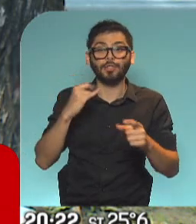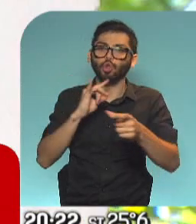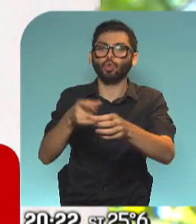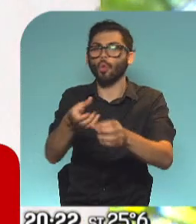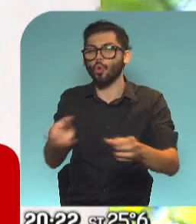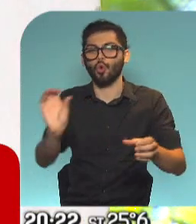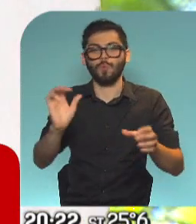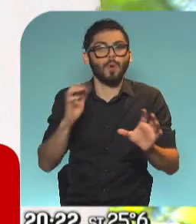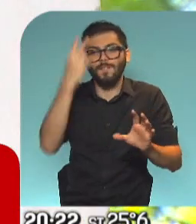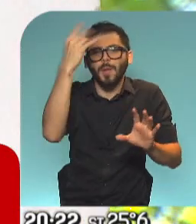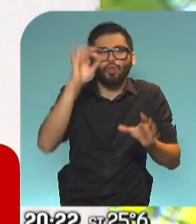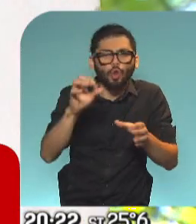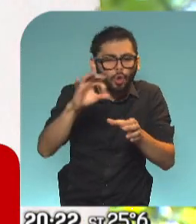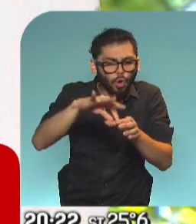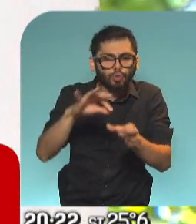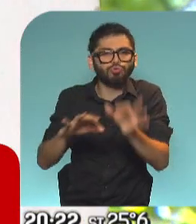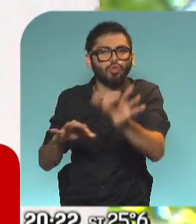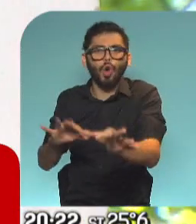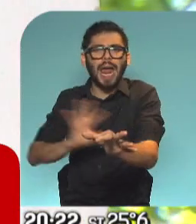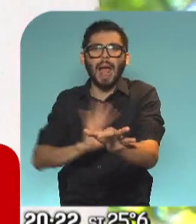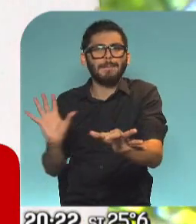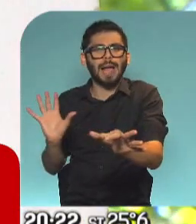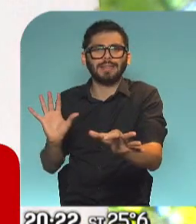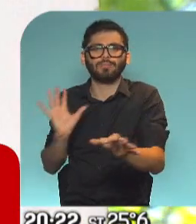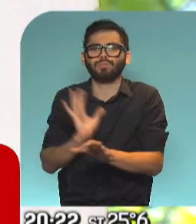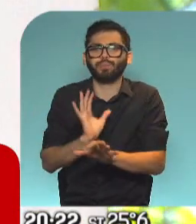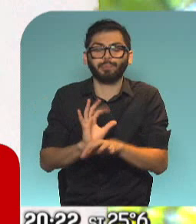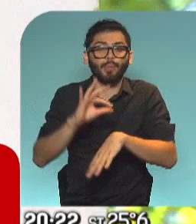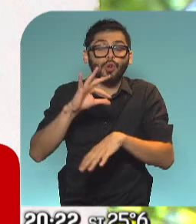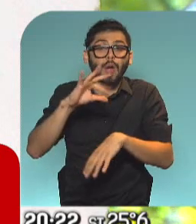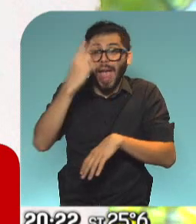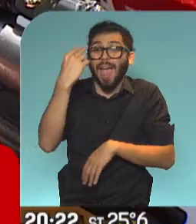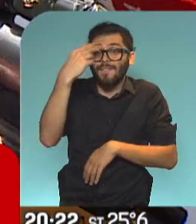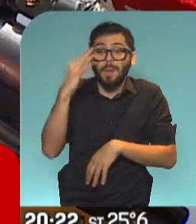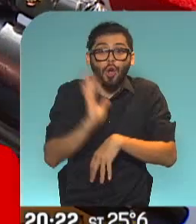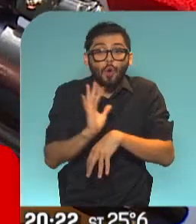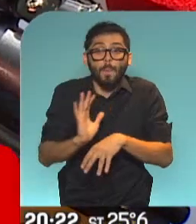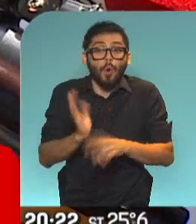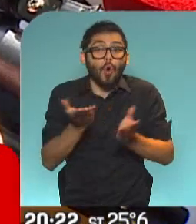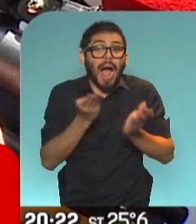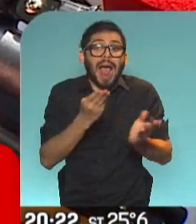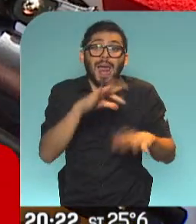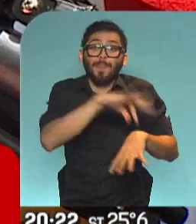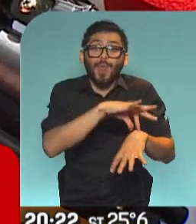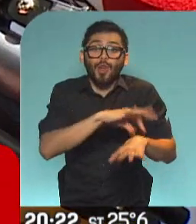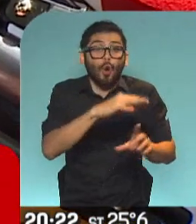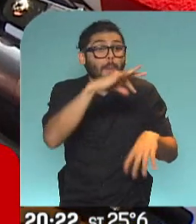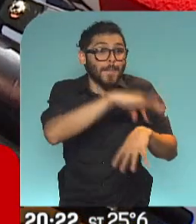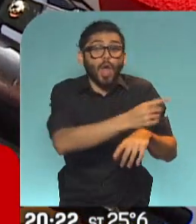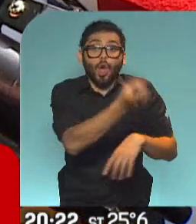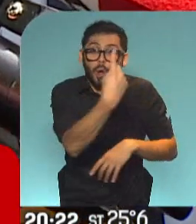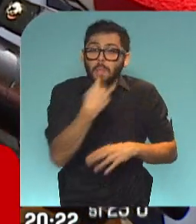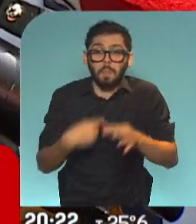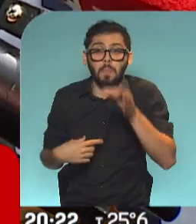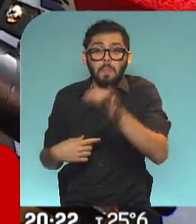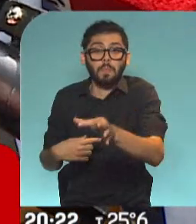lo que hacía es un auxiliar del médico y hace lo que el médico le ordena. Entonces ella le decían, tenés que darle